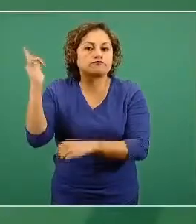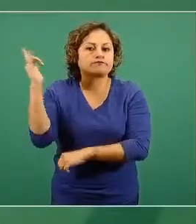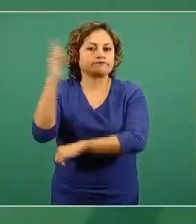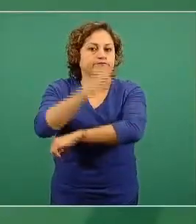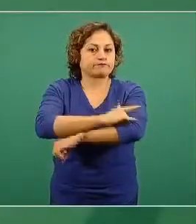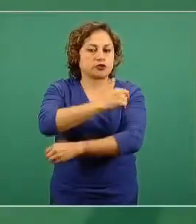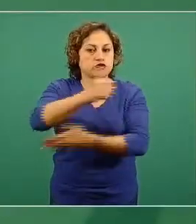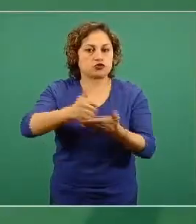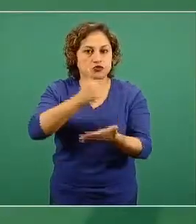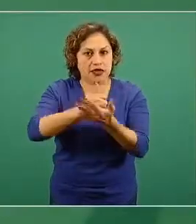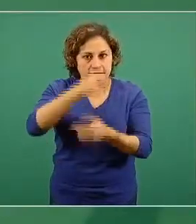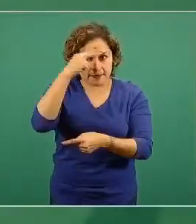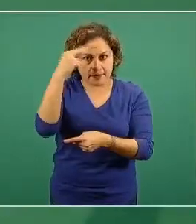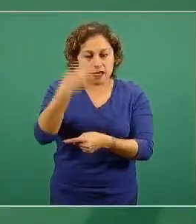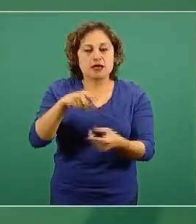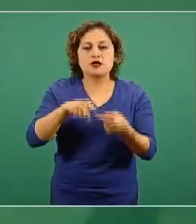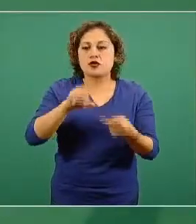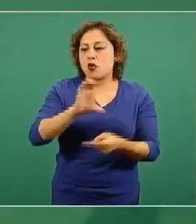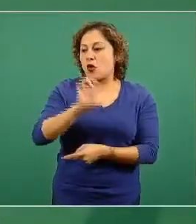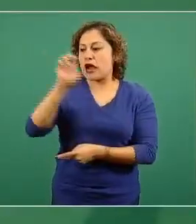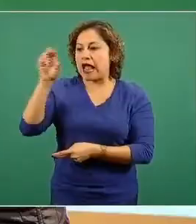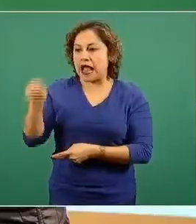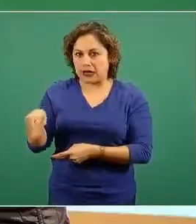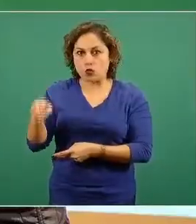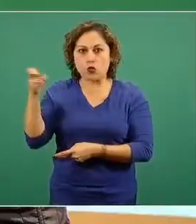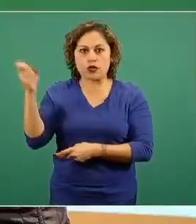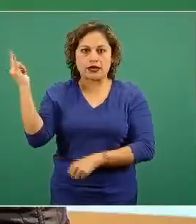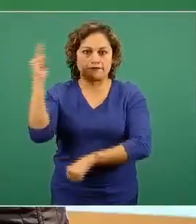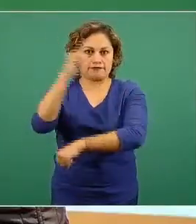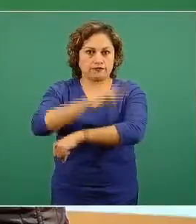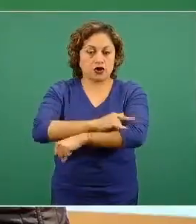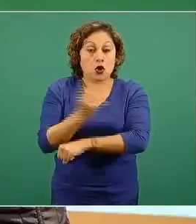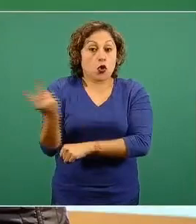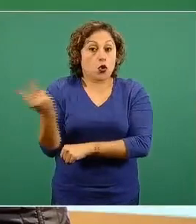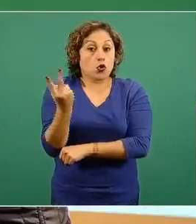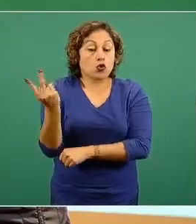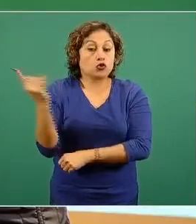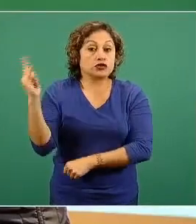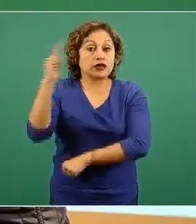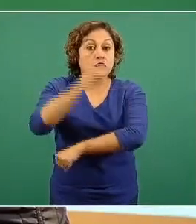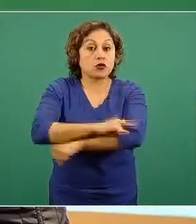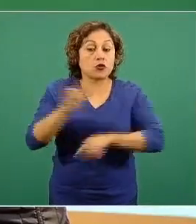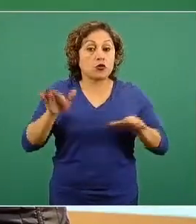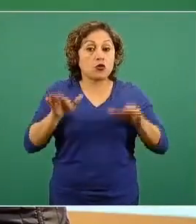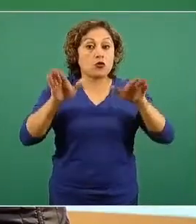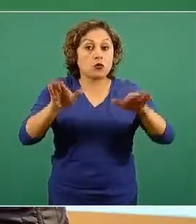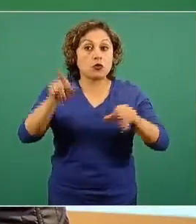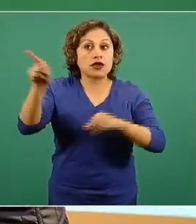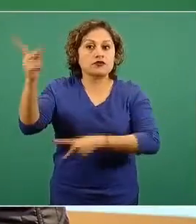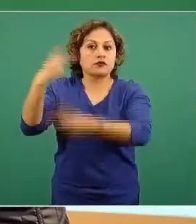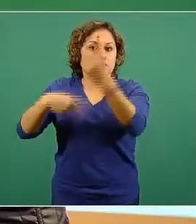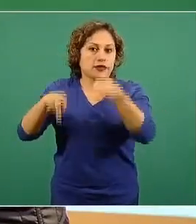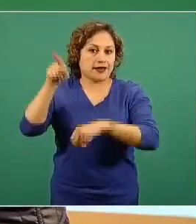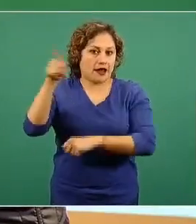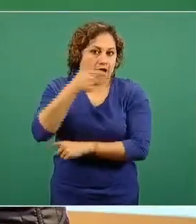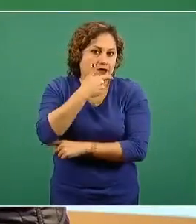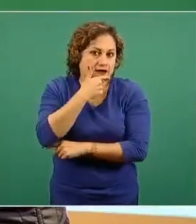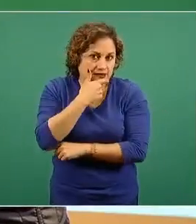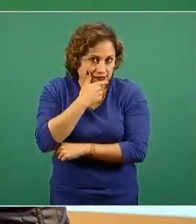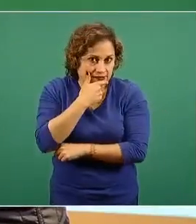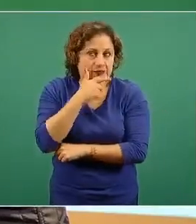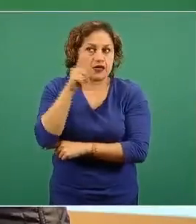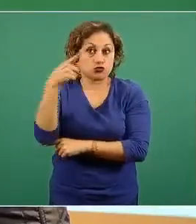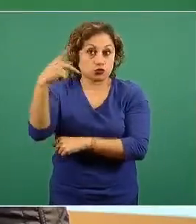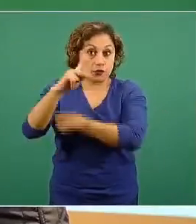Aeropuerto Internacional de Cancún, que son los dos aeropuertos que reciben vuelos directos, por lo que pueden proceder de